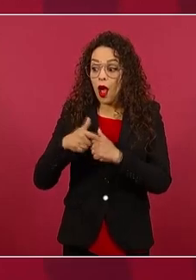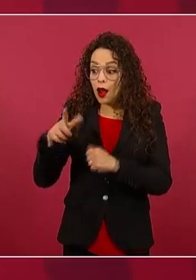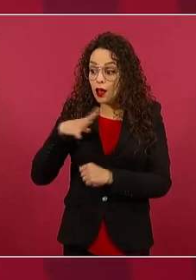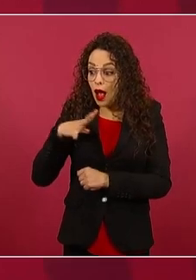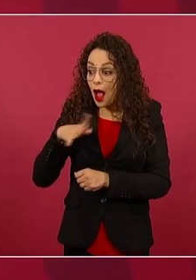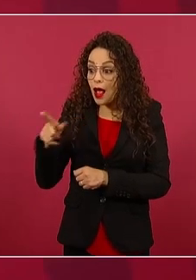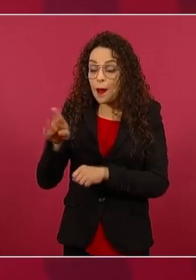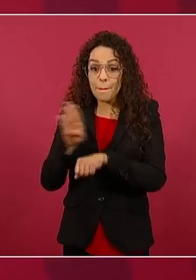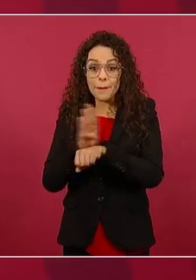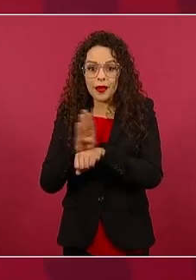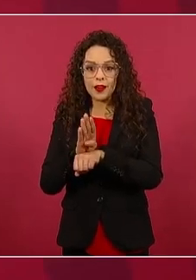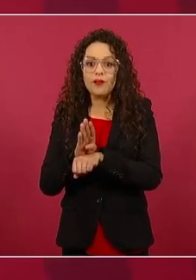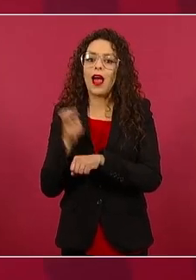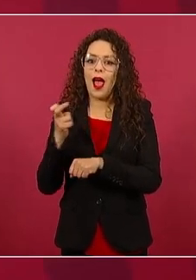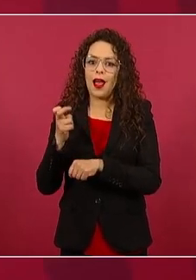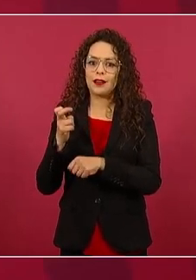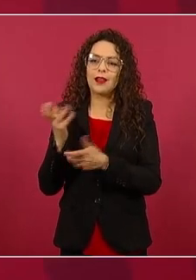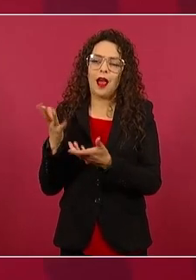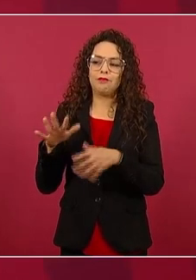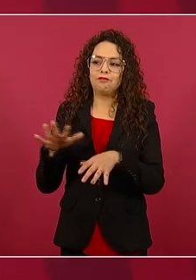defensores de derechos humanos,